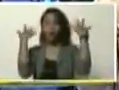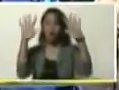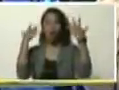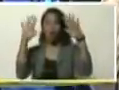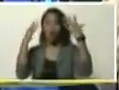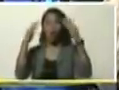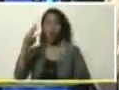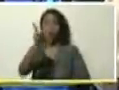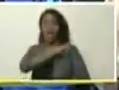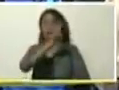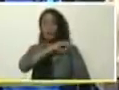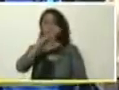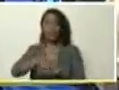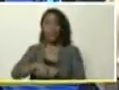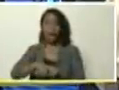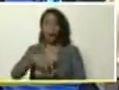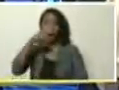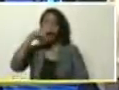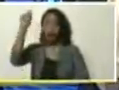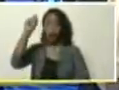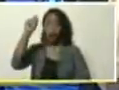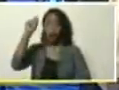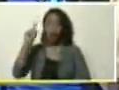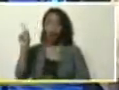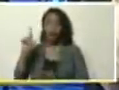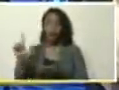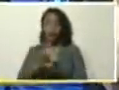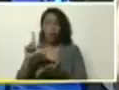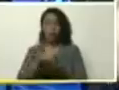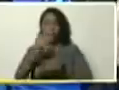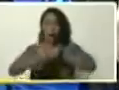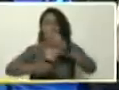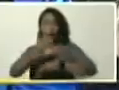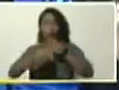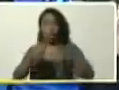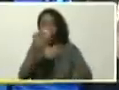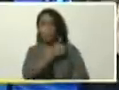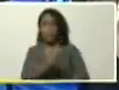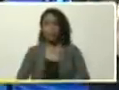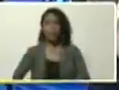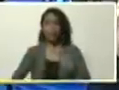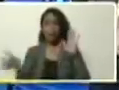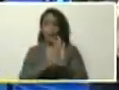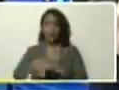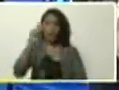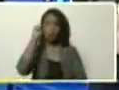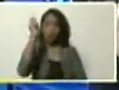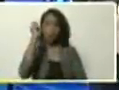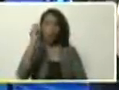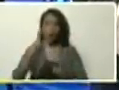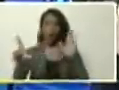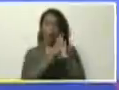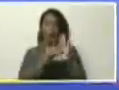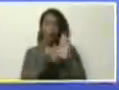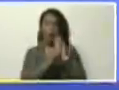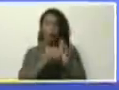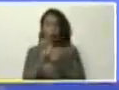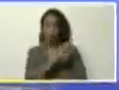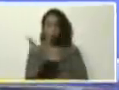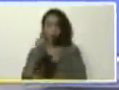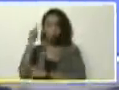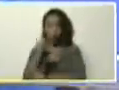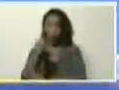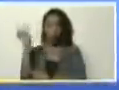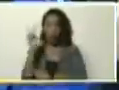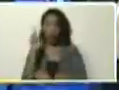Estado venezolano Nicolás Maduro, este libro es refrendado por el presidente constitucional y legítimo de la República